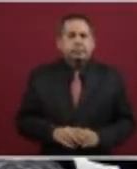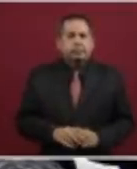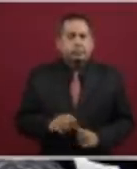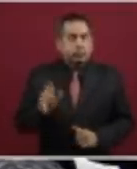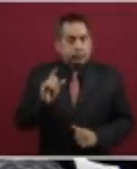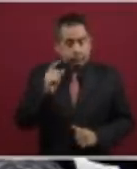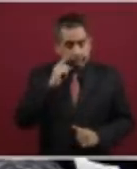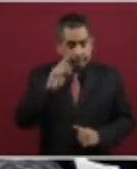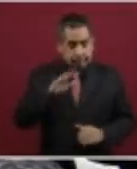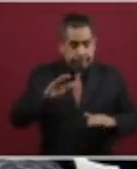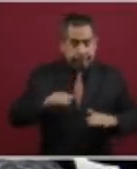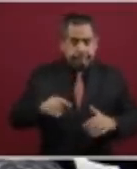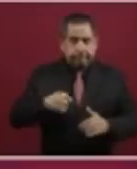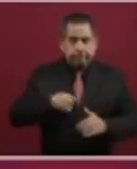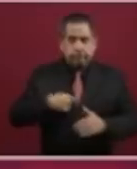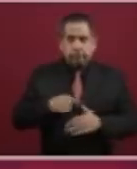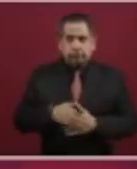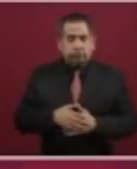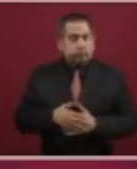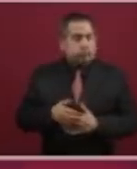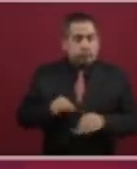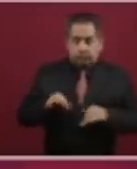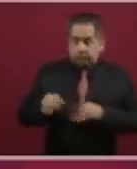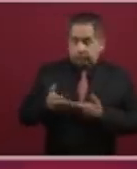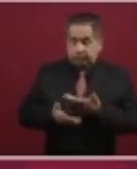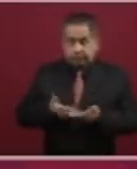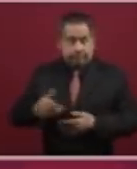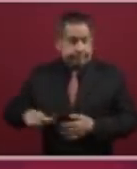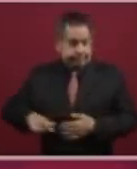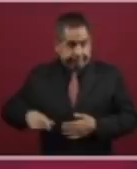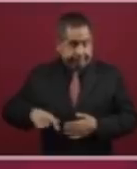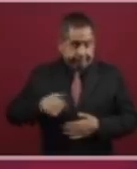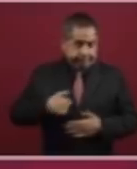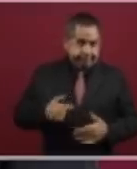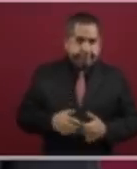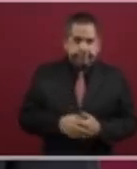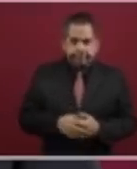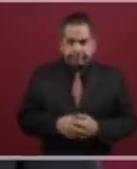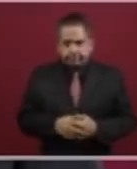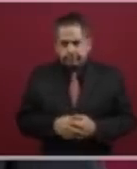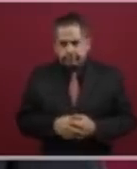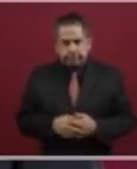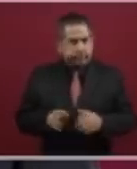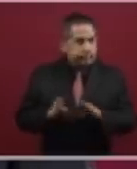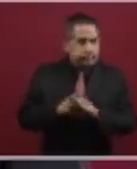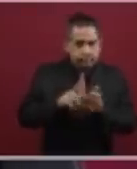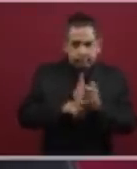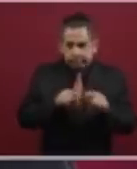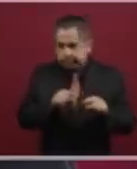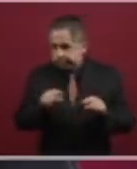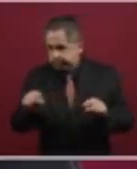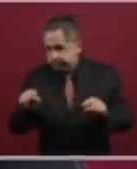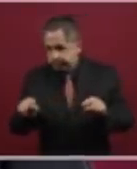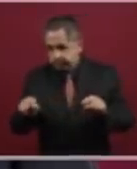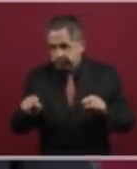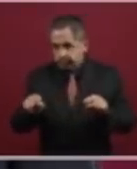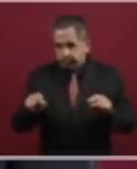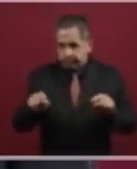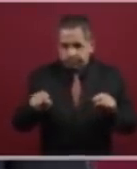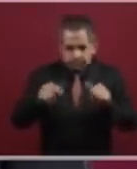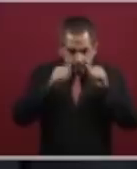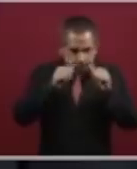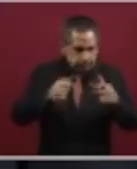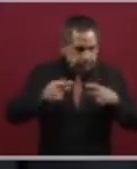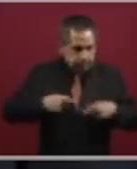está de servidor público y está de por medio la atención a la